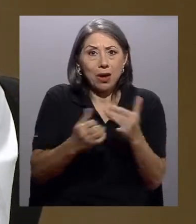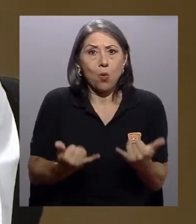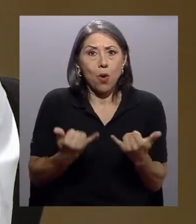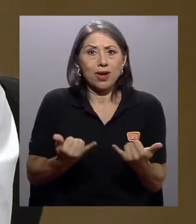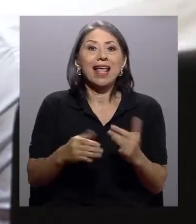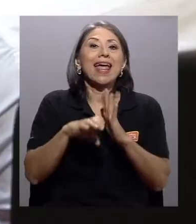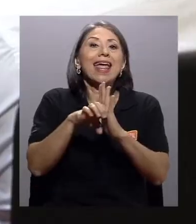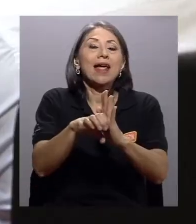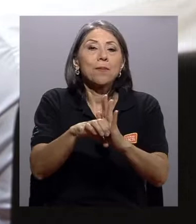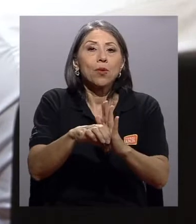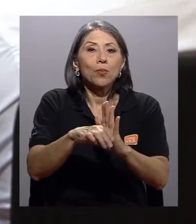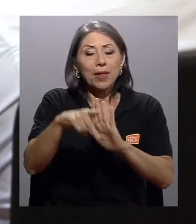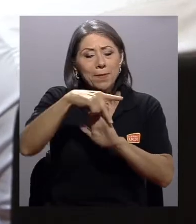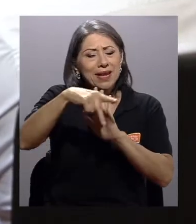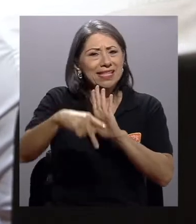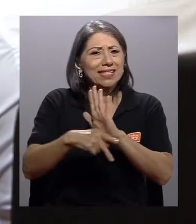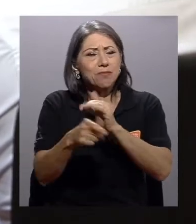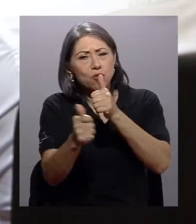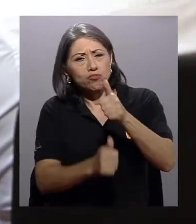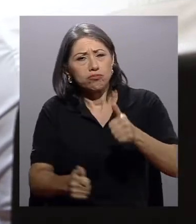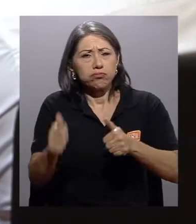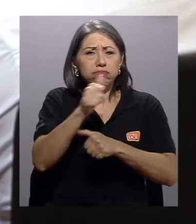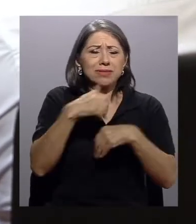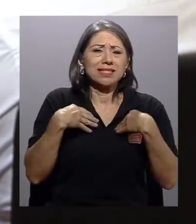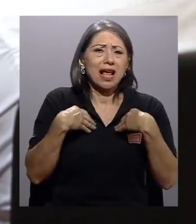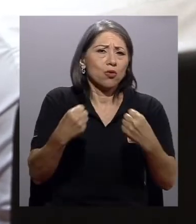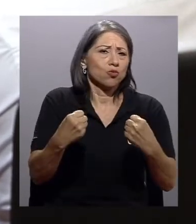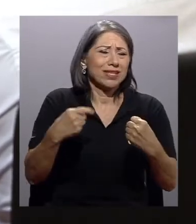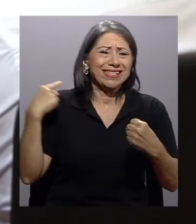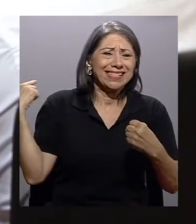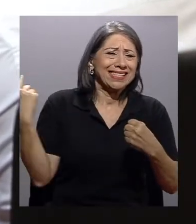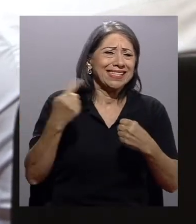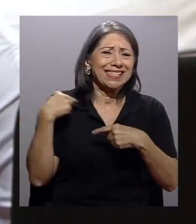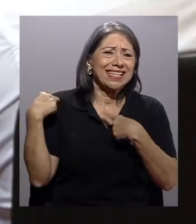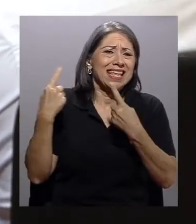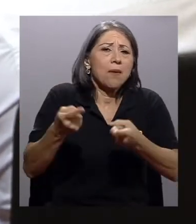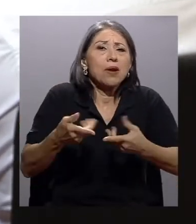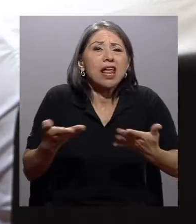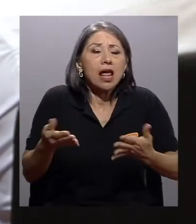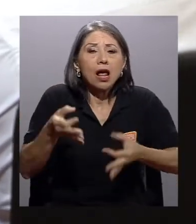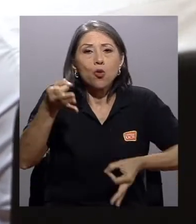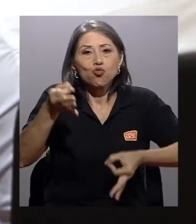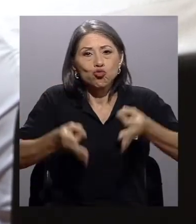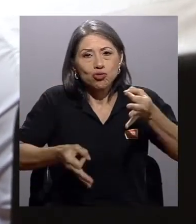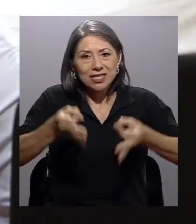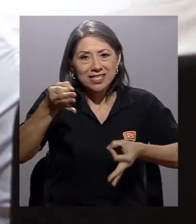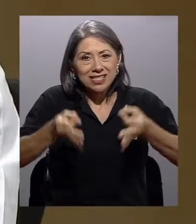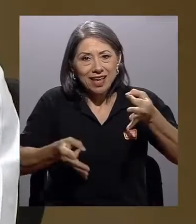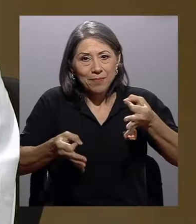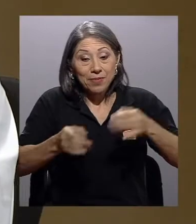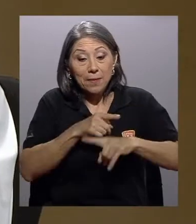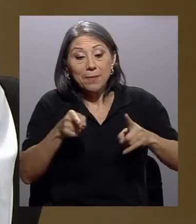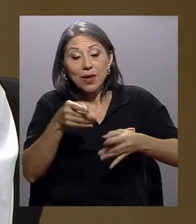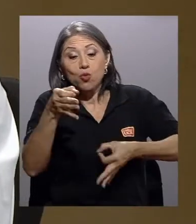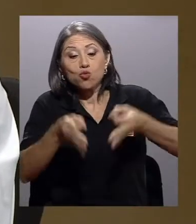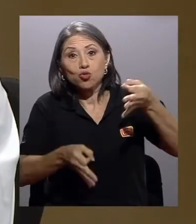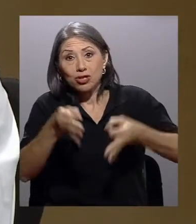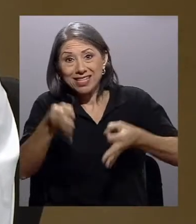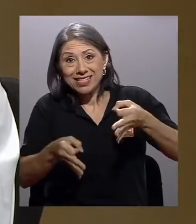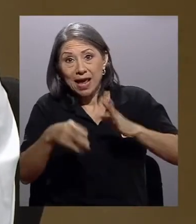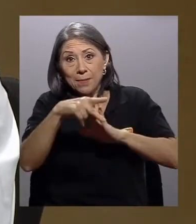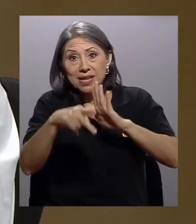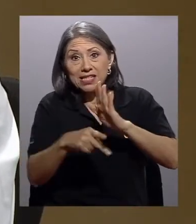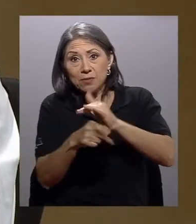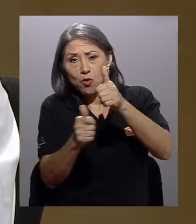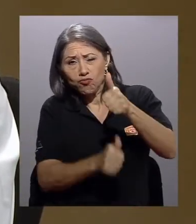está viviendo. Por ejemplo, el principio rector en salud normalmente siempre es la justicia, pero este principio rector en salud